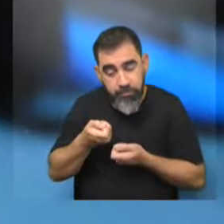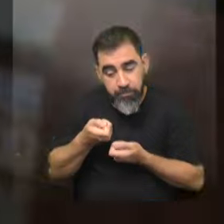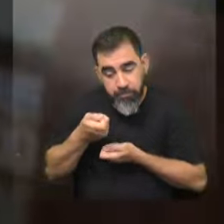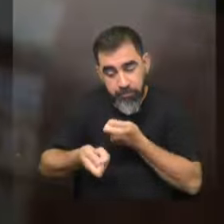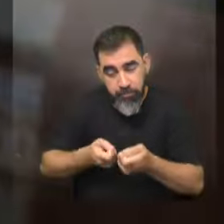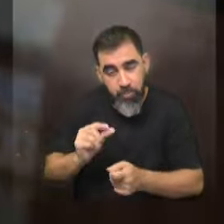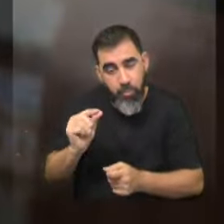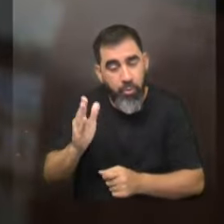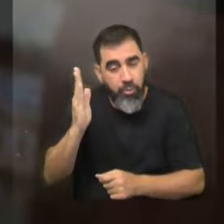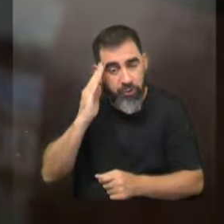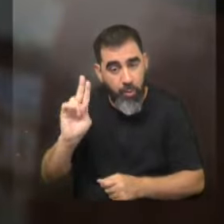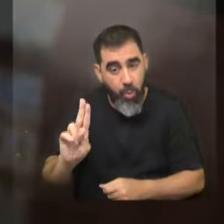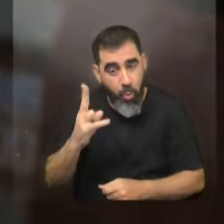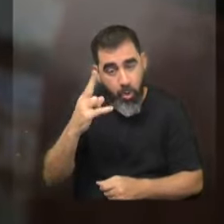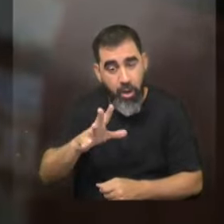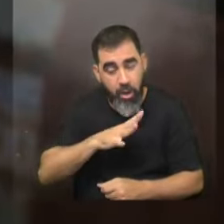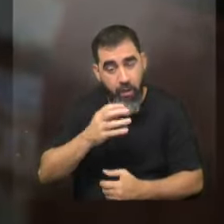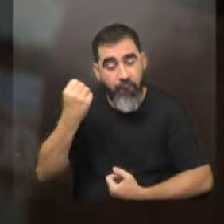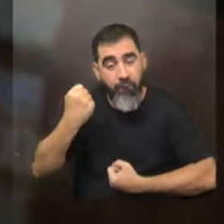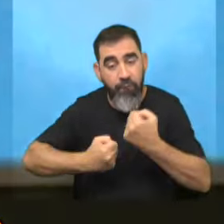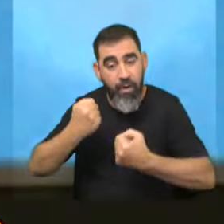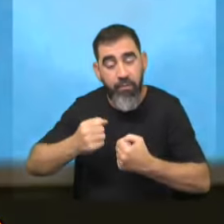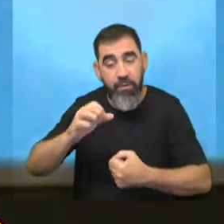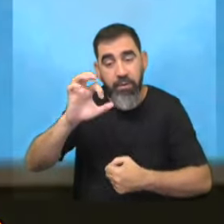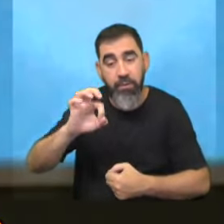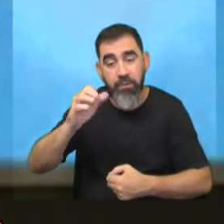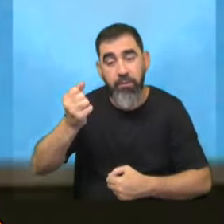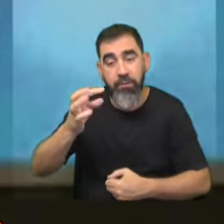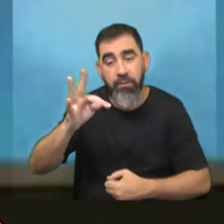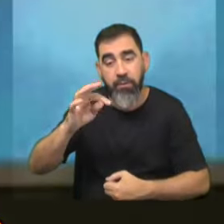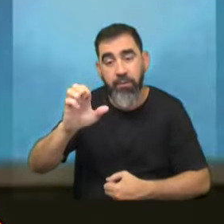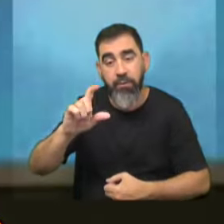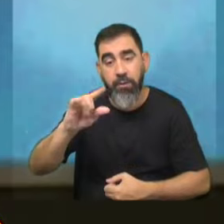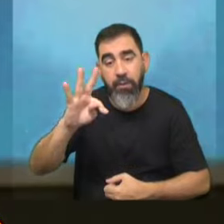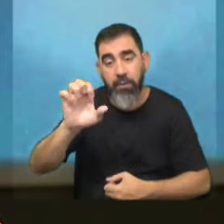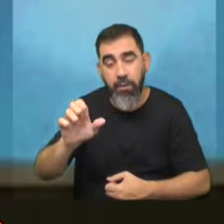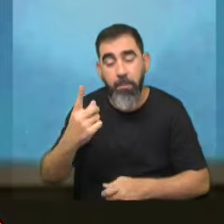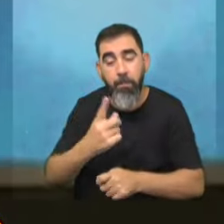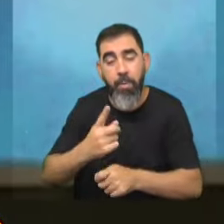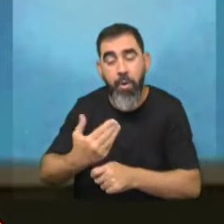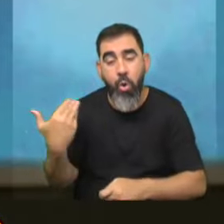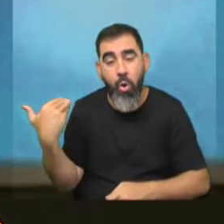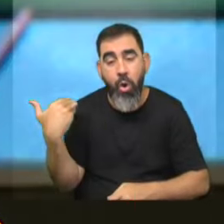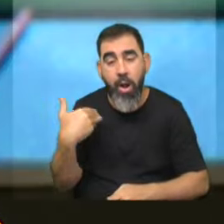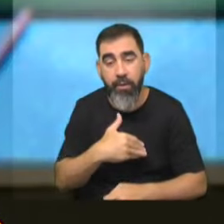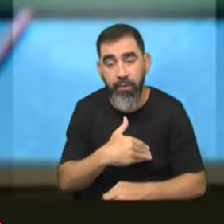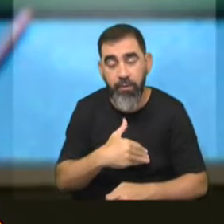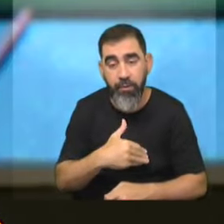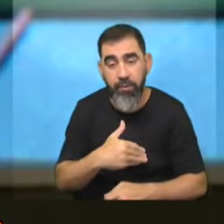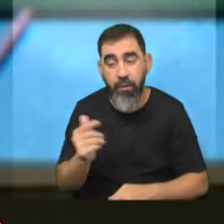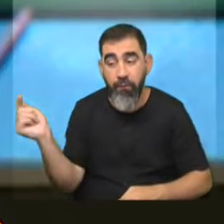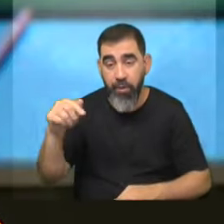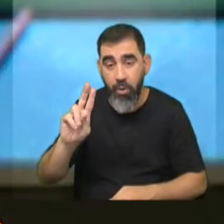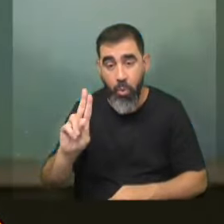muy poca gente sabe que en Uruguay hoy hay fábricas de satélites. Hay una fábrica originaria de Argentina originalmente, es Satellogic, que opera en